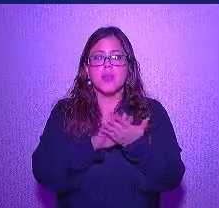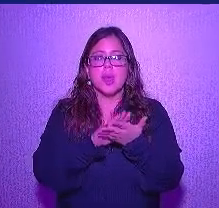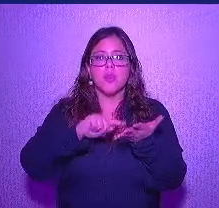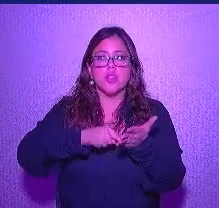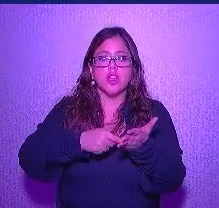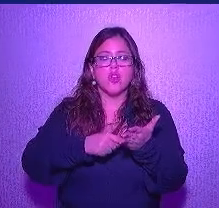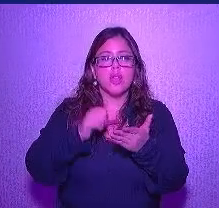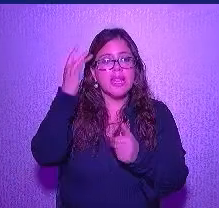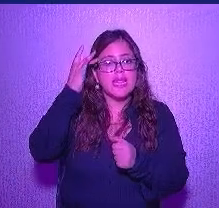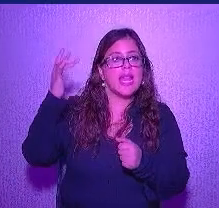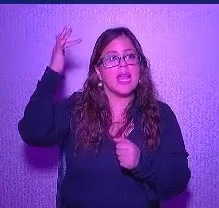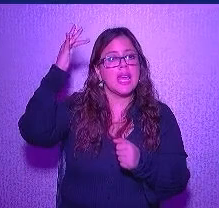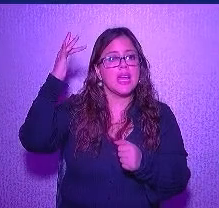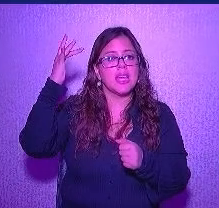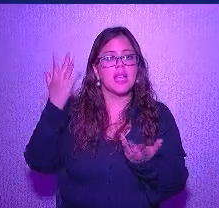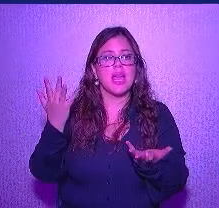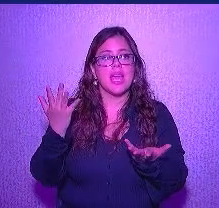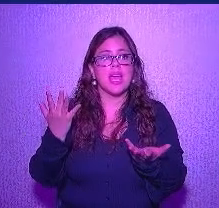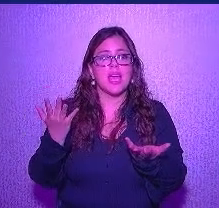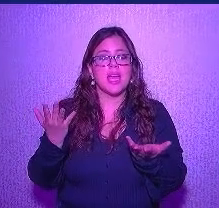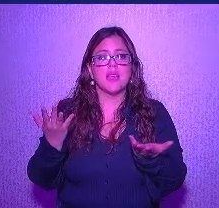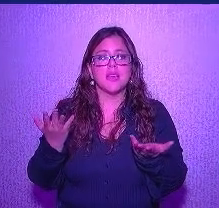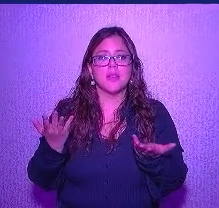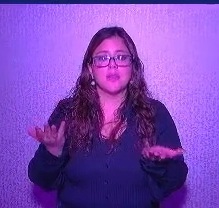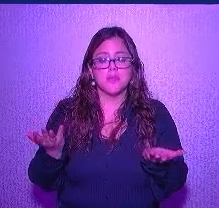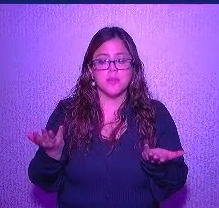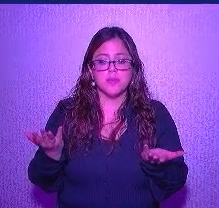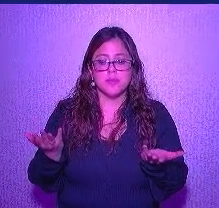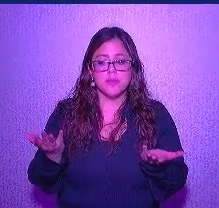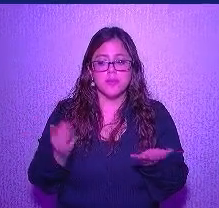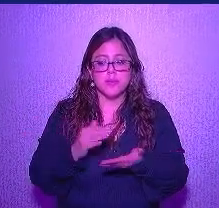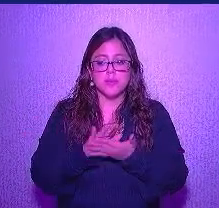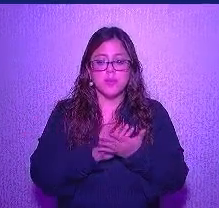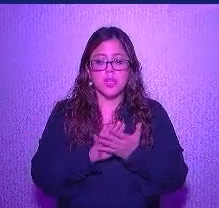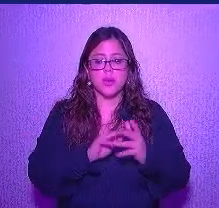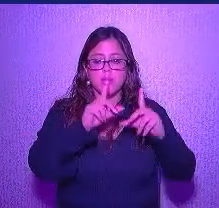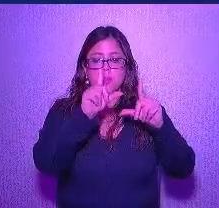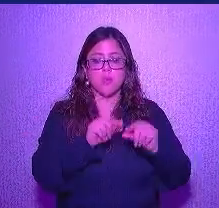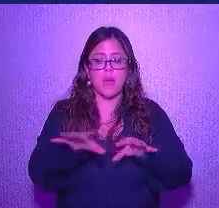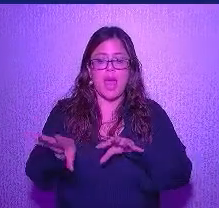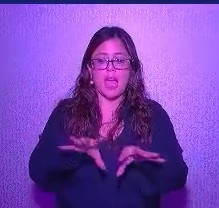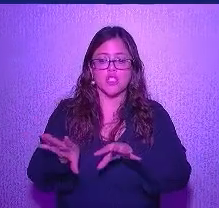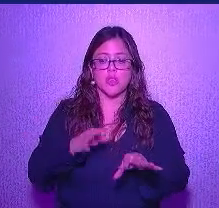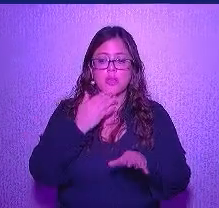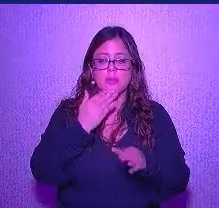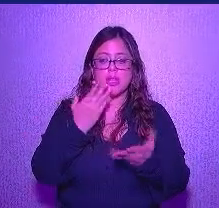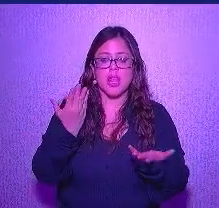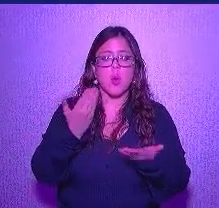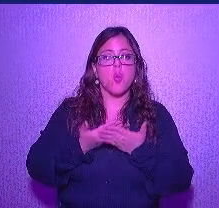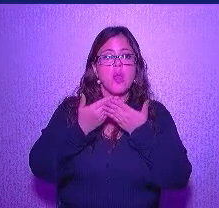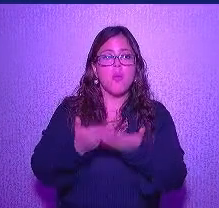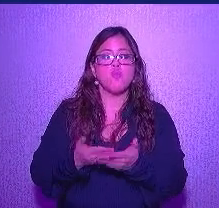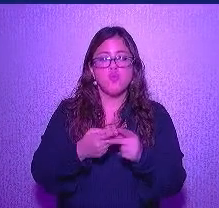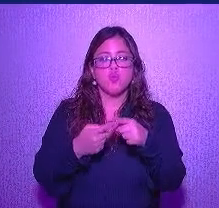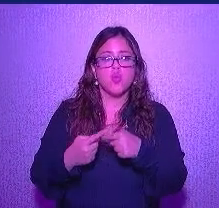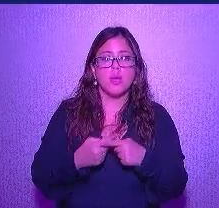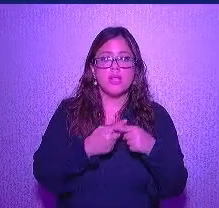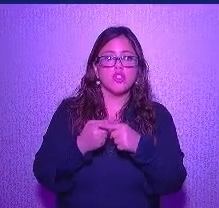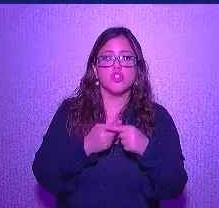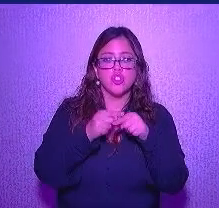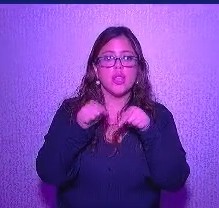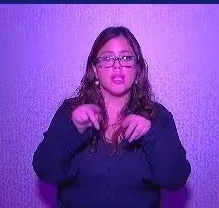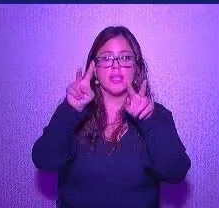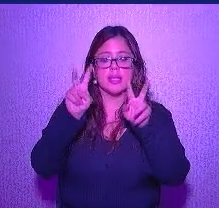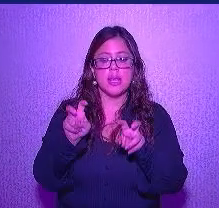inteligente va a ser devuelto a ella no que simplifique esas acciones y hay una apuesta social en esa